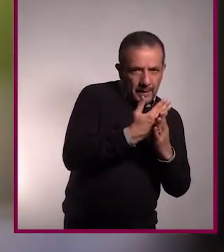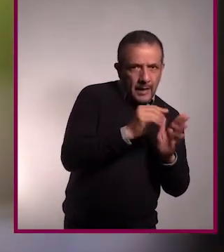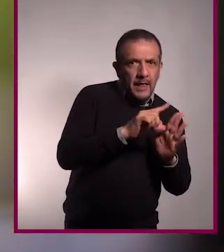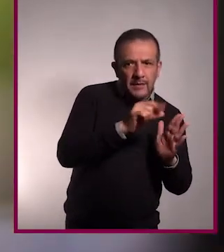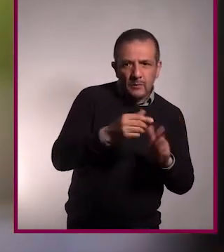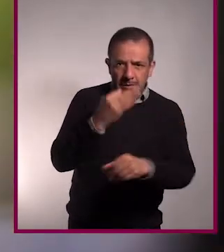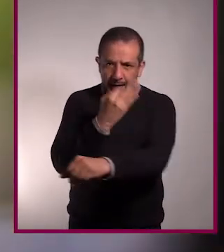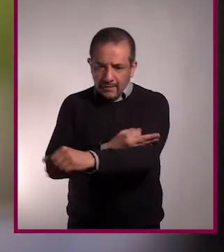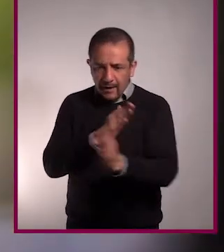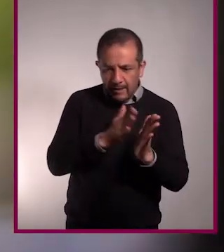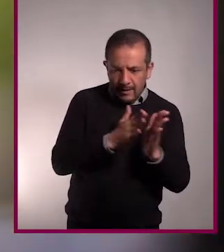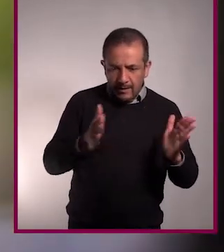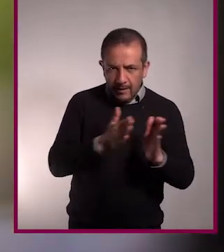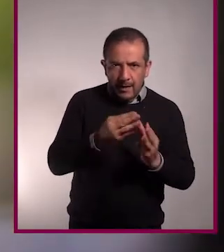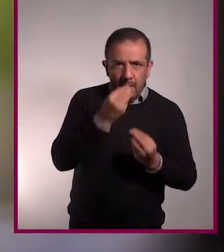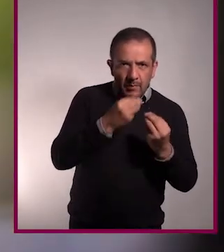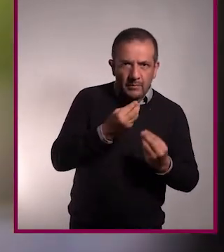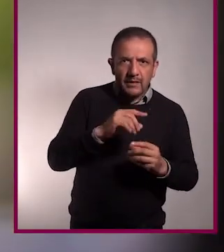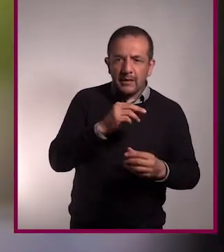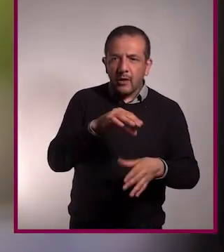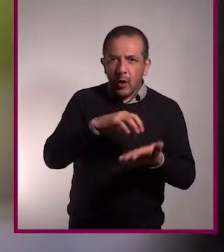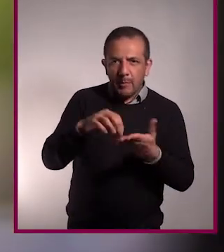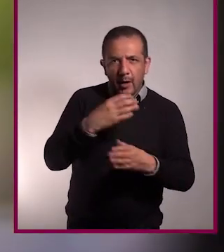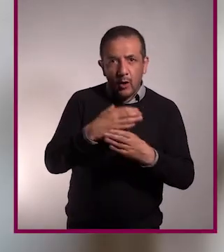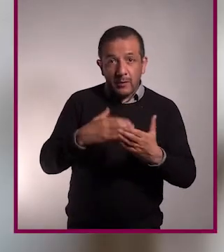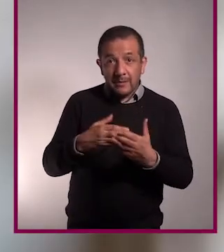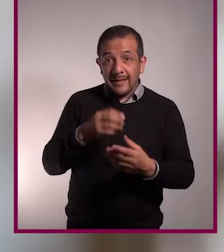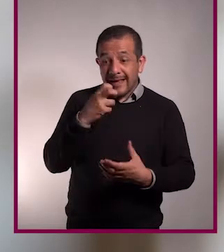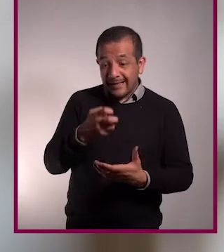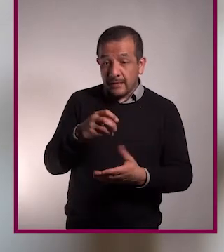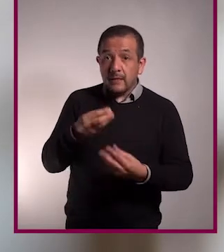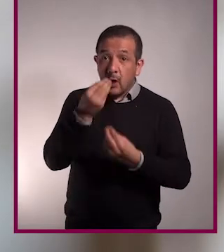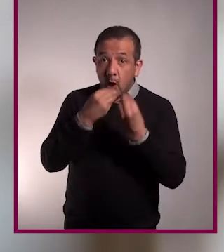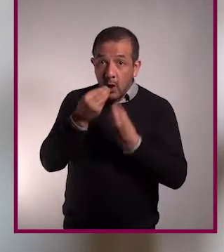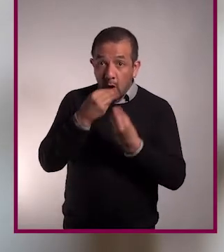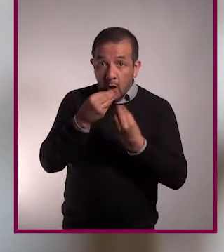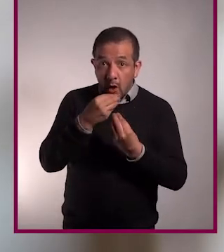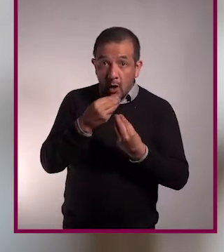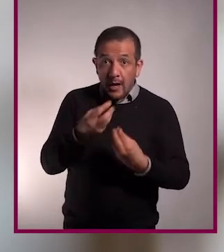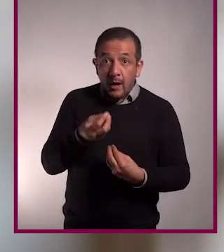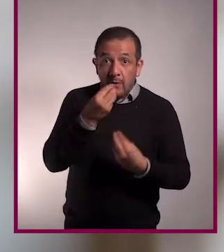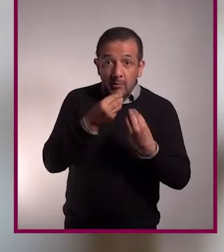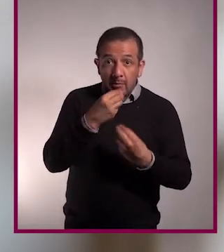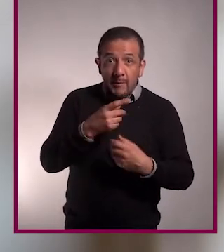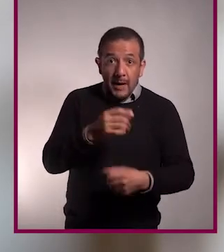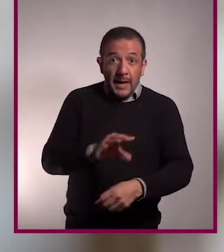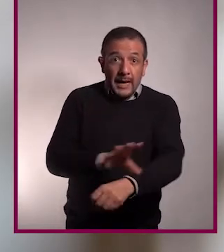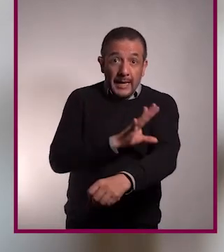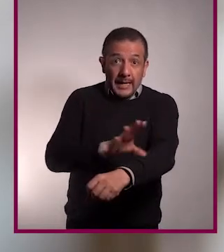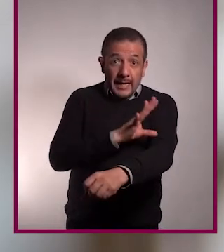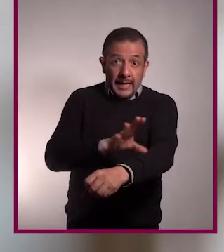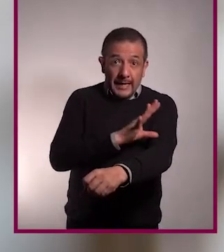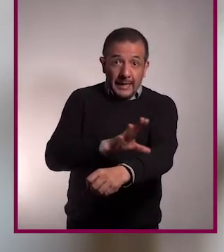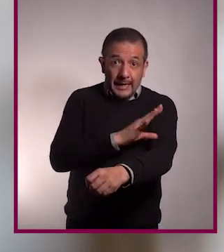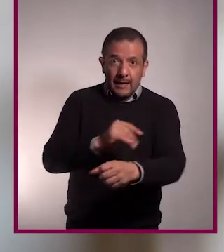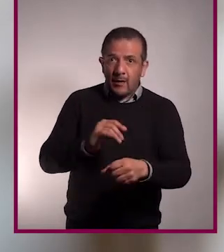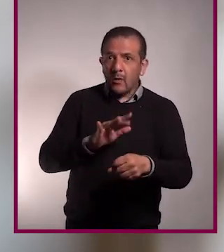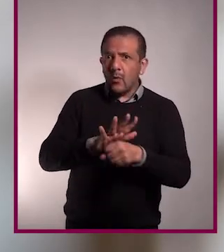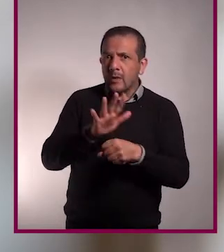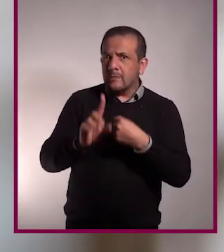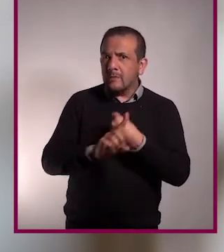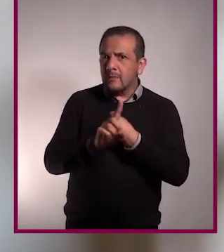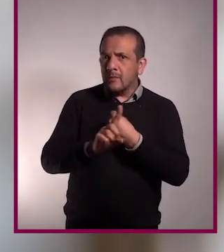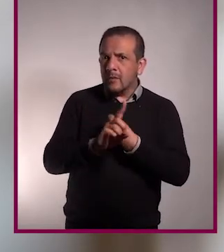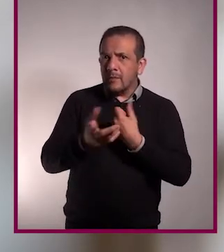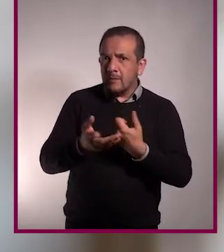muchos les da hambre entre comidas y acuden a estos alimentos para saciarla. Los bocadillos entre comidas le proporcionan a los jóvenes hasta la tercera parte de